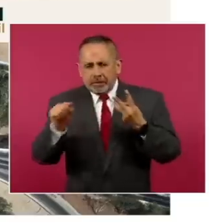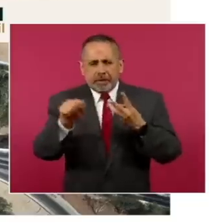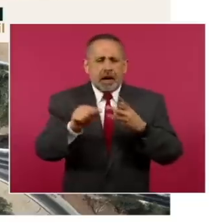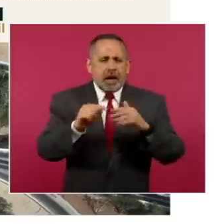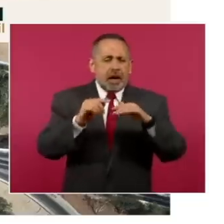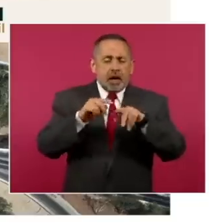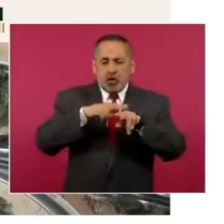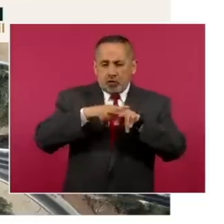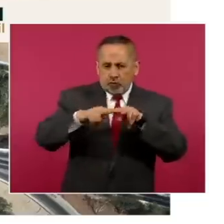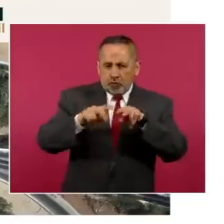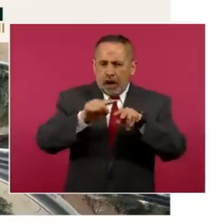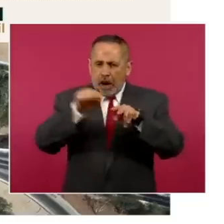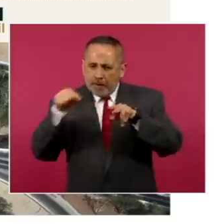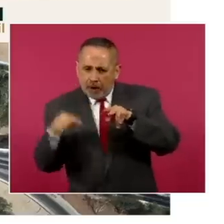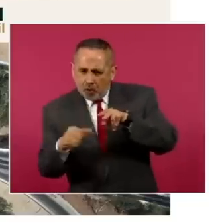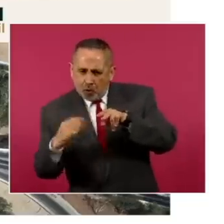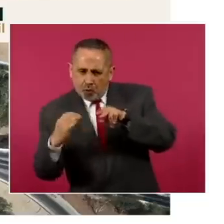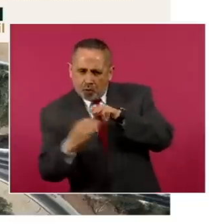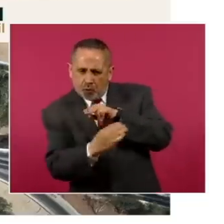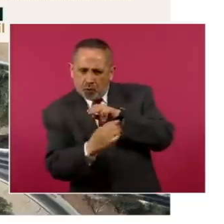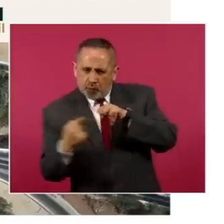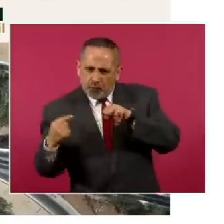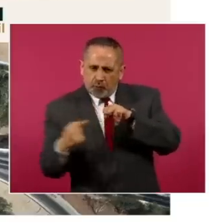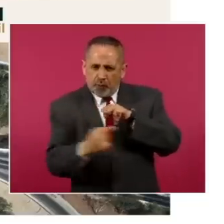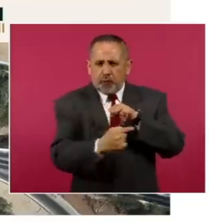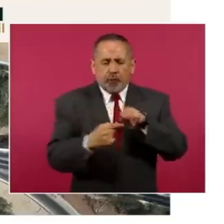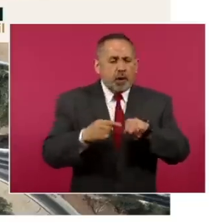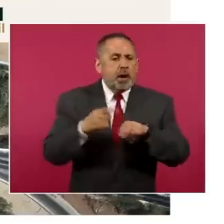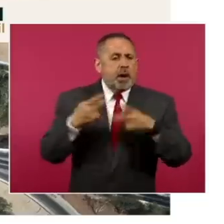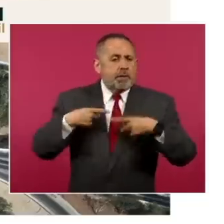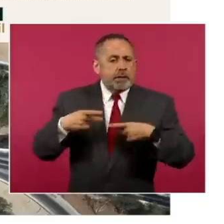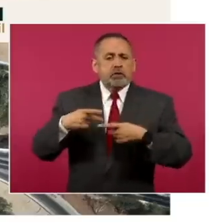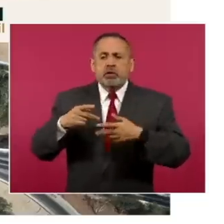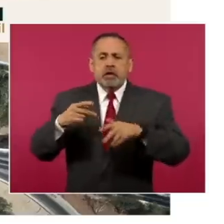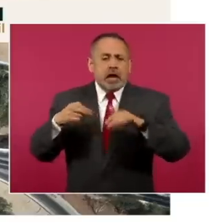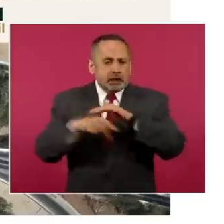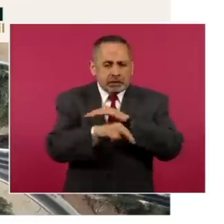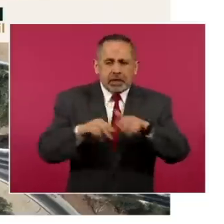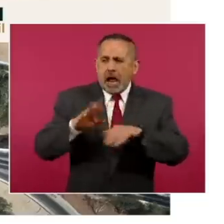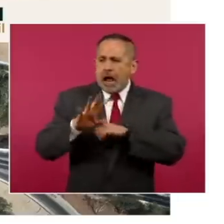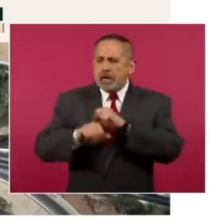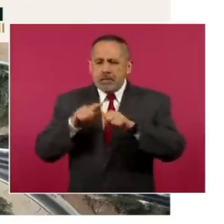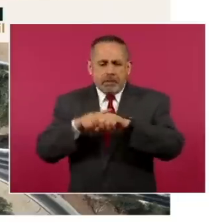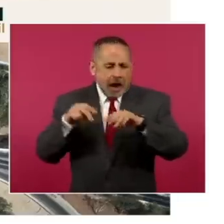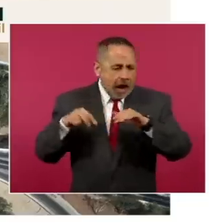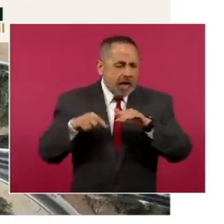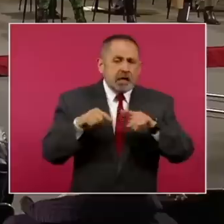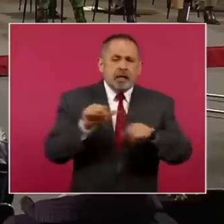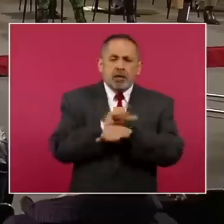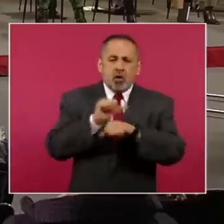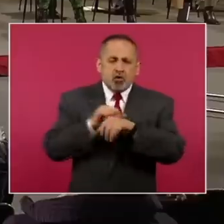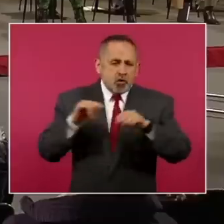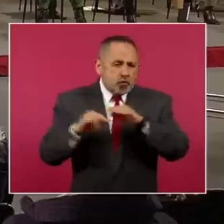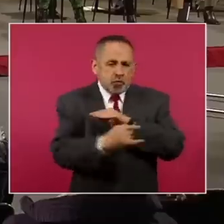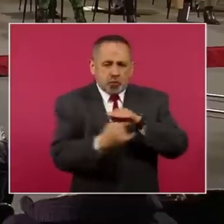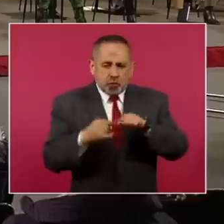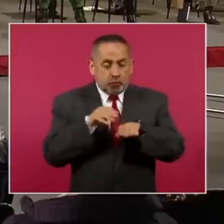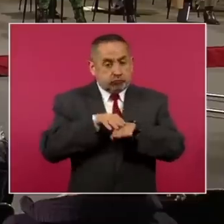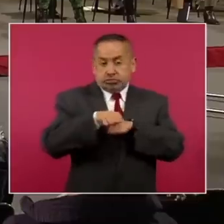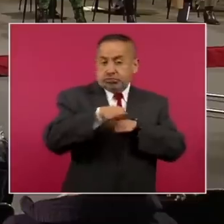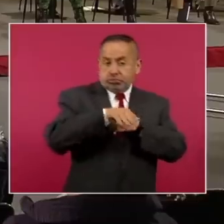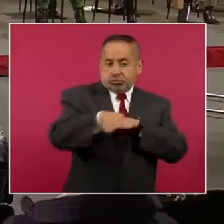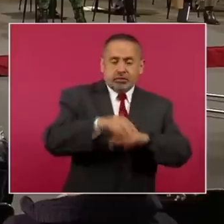de faunas peatonales vehiculares y de drenaje y distribuidores viales para el tramo cuatro